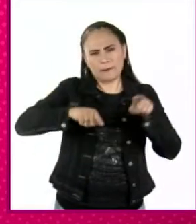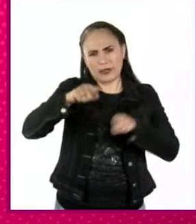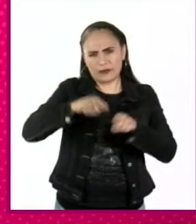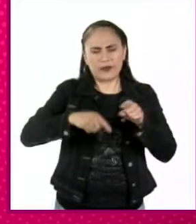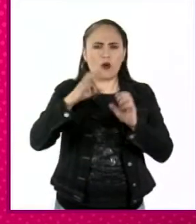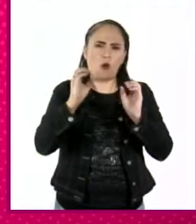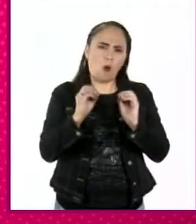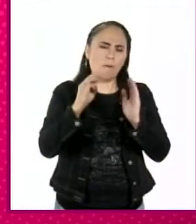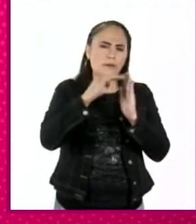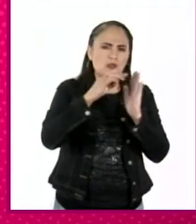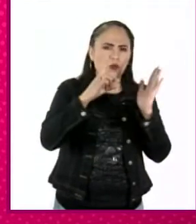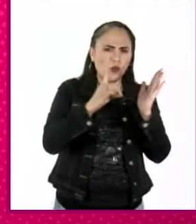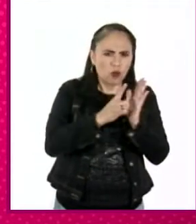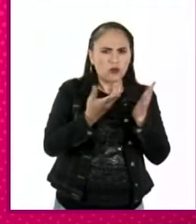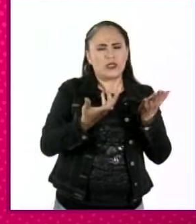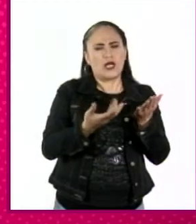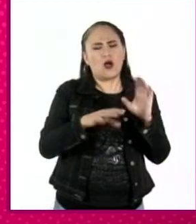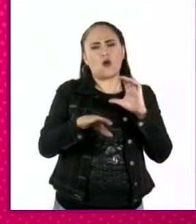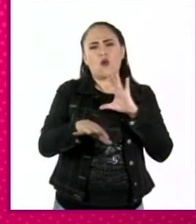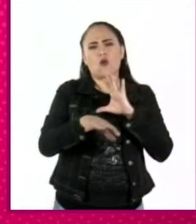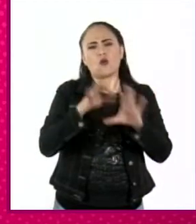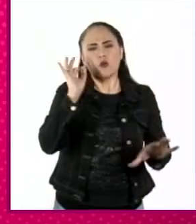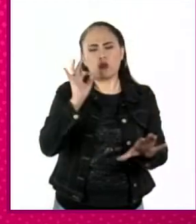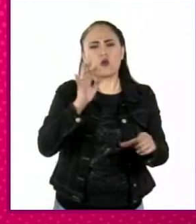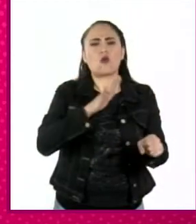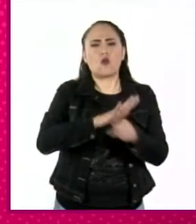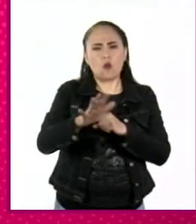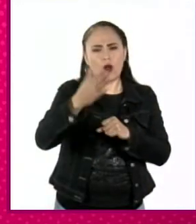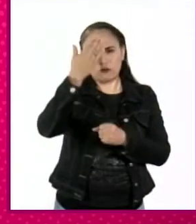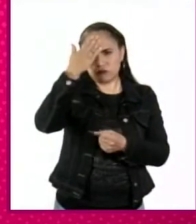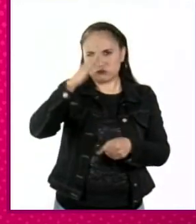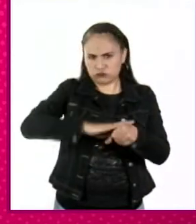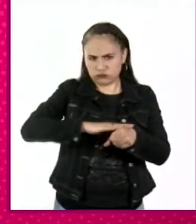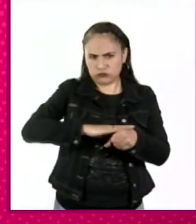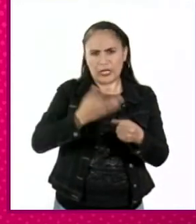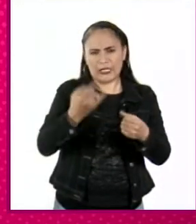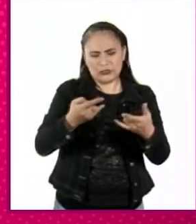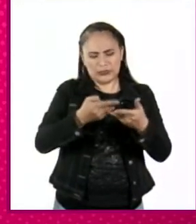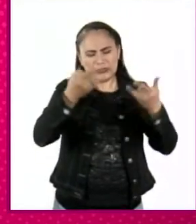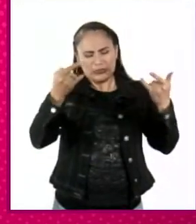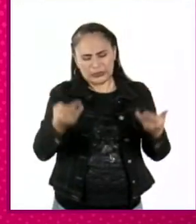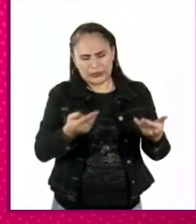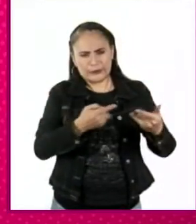se quiera rescatar, cuál es su sentir respecto de un proceso histórico.